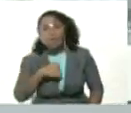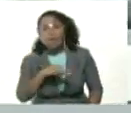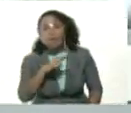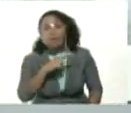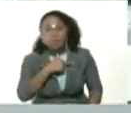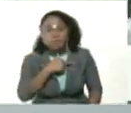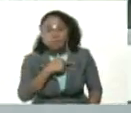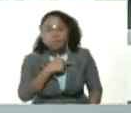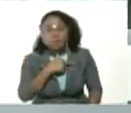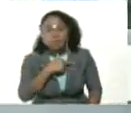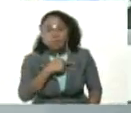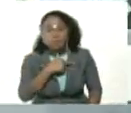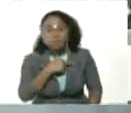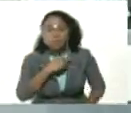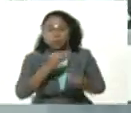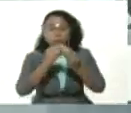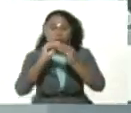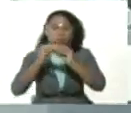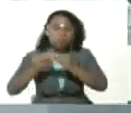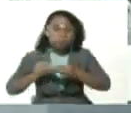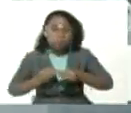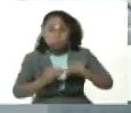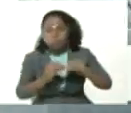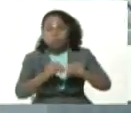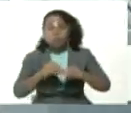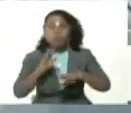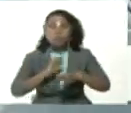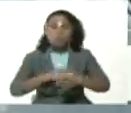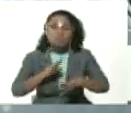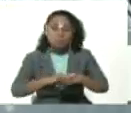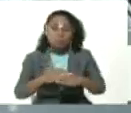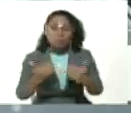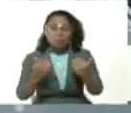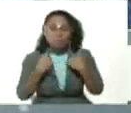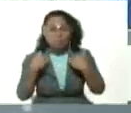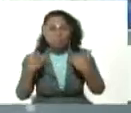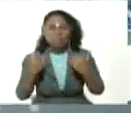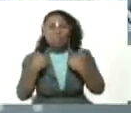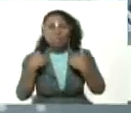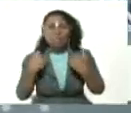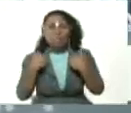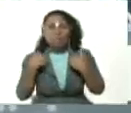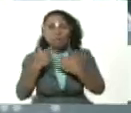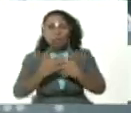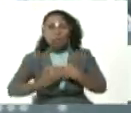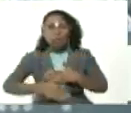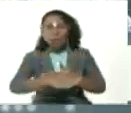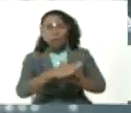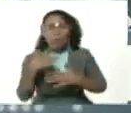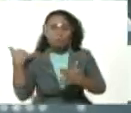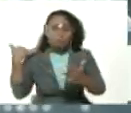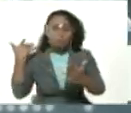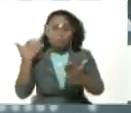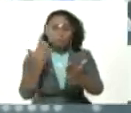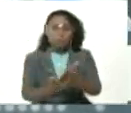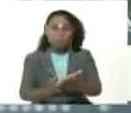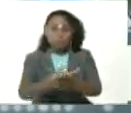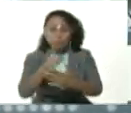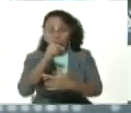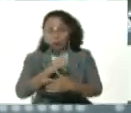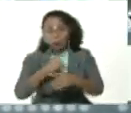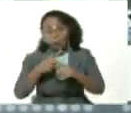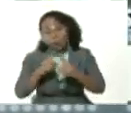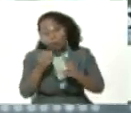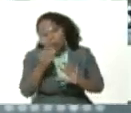nosotros hecho, pasado, sufrido a lo largo de estos años. Pero